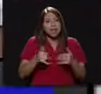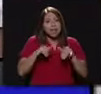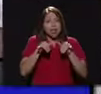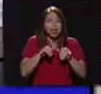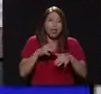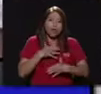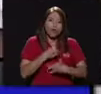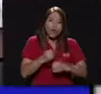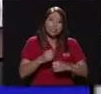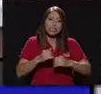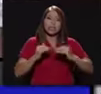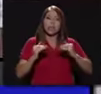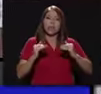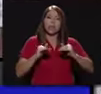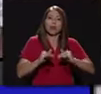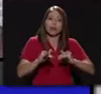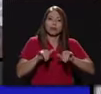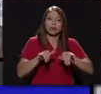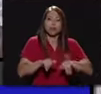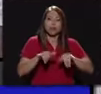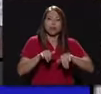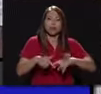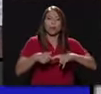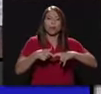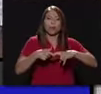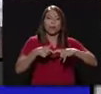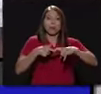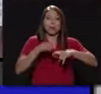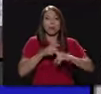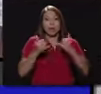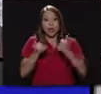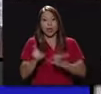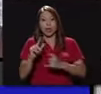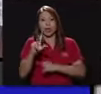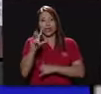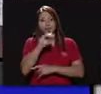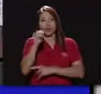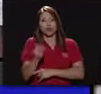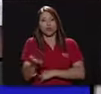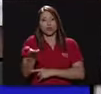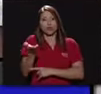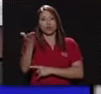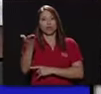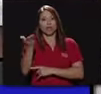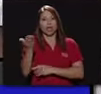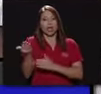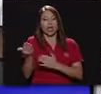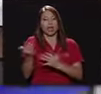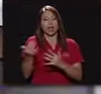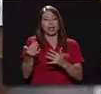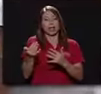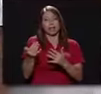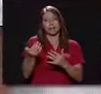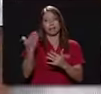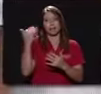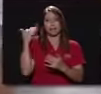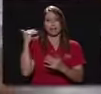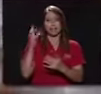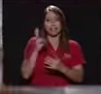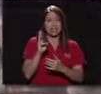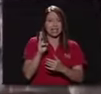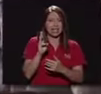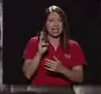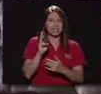se estaba estancando básicamente la confianza, y aumentó en esta ocasión un 3% en relación a esos niveles de estancamiento que se